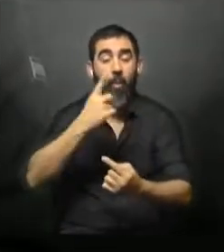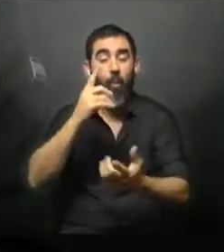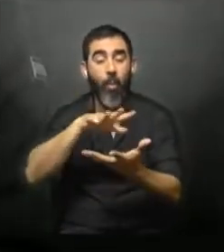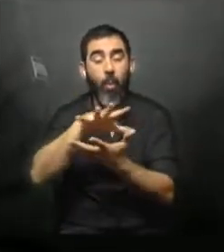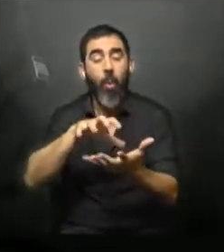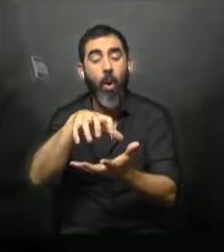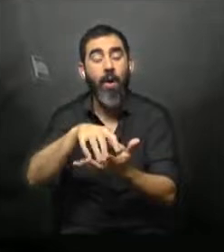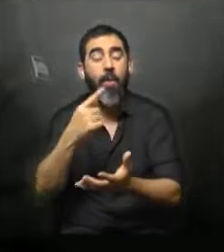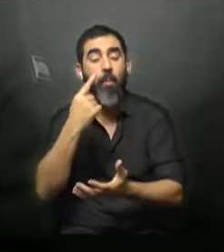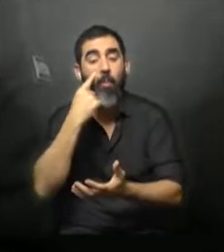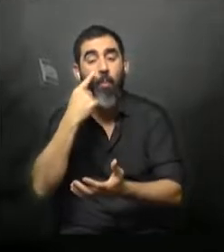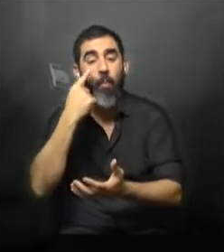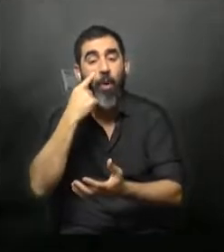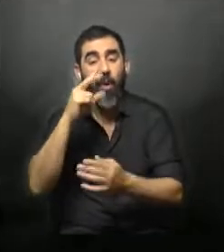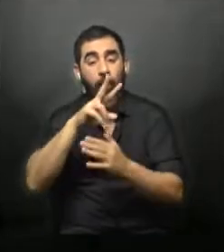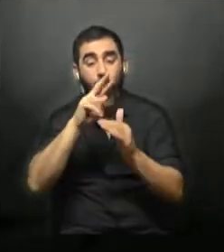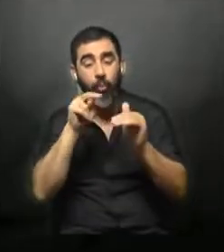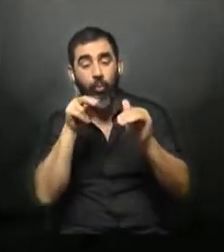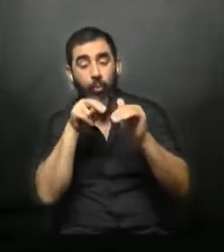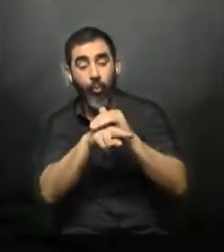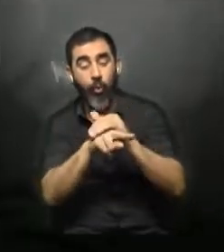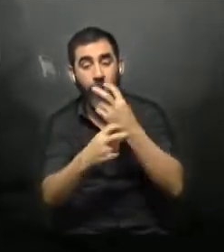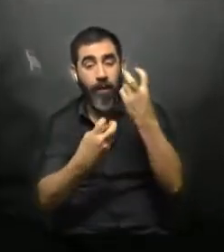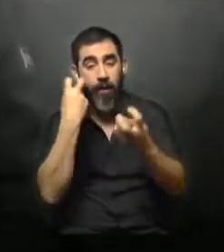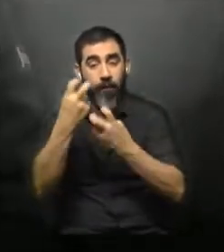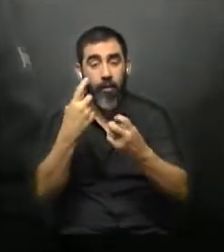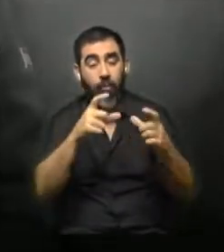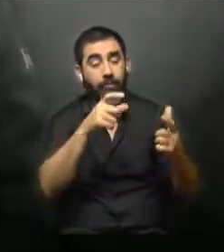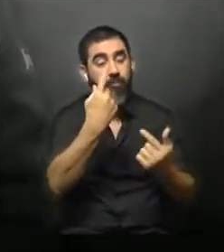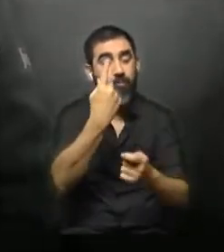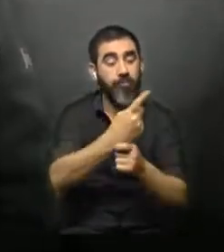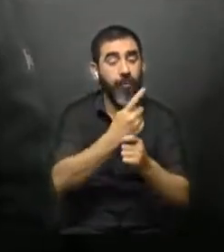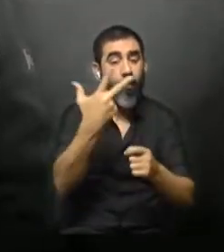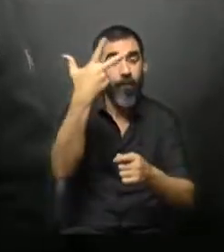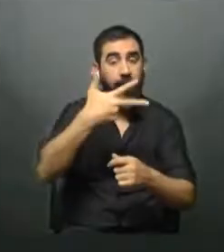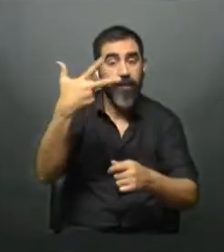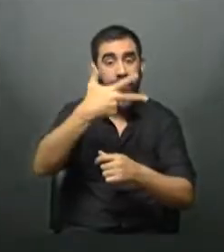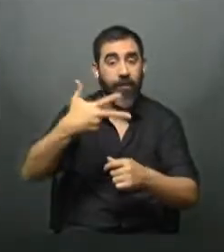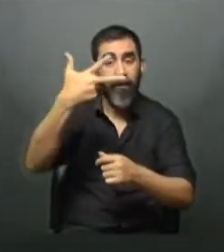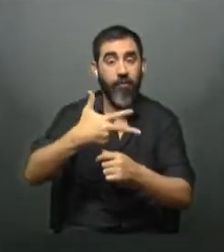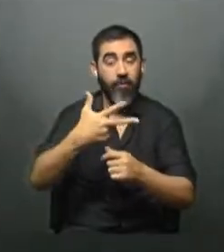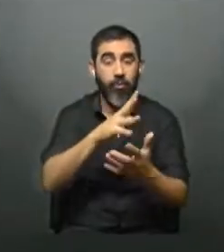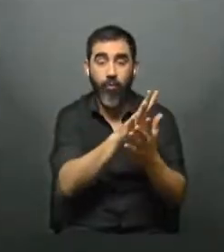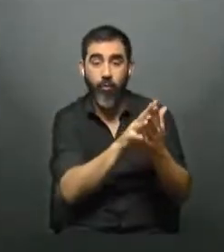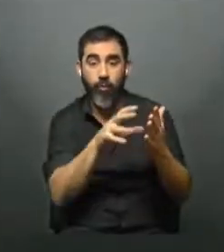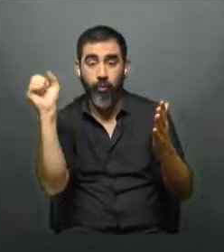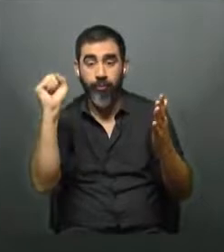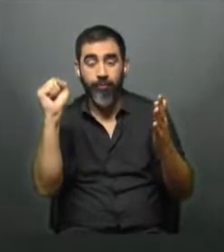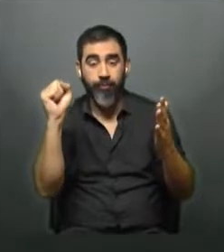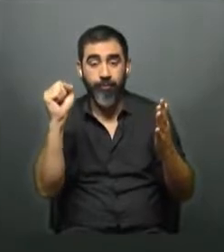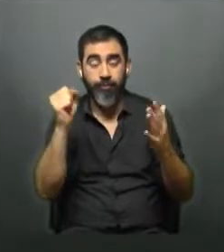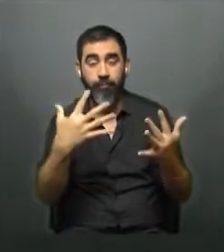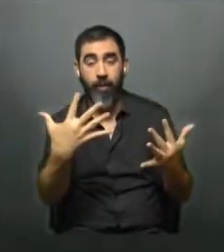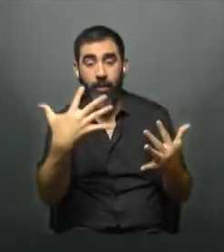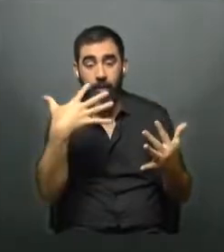que consiste en un túnel de viento que tiene en un extremo un ventilador que opera en succión, o sea que mete el aire